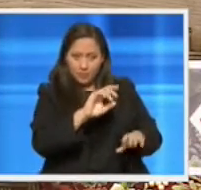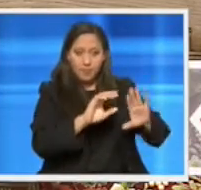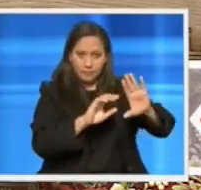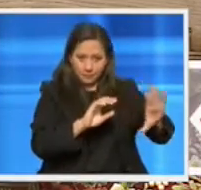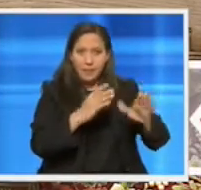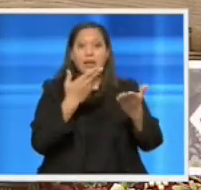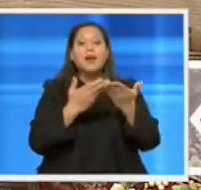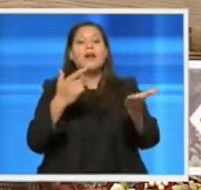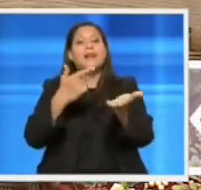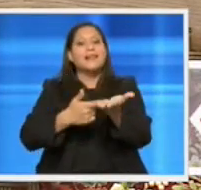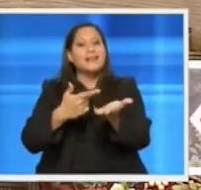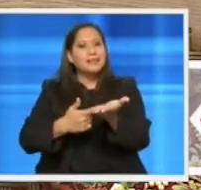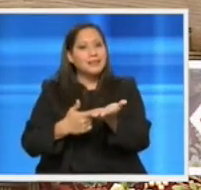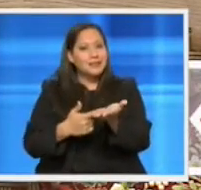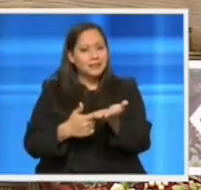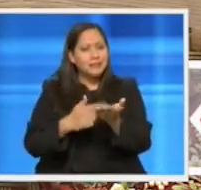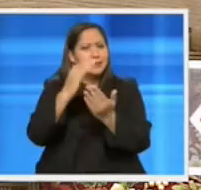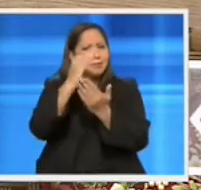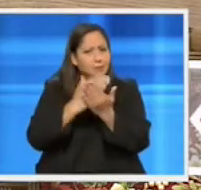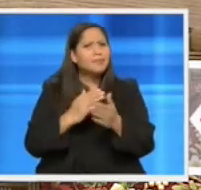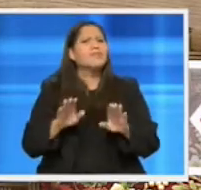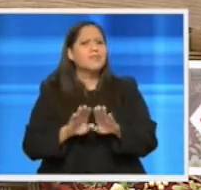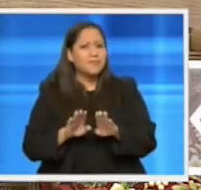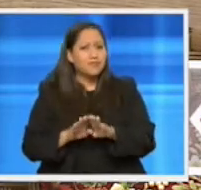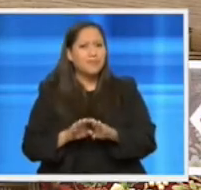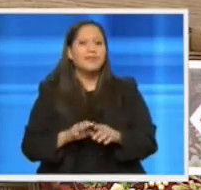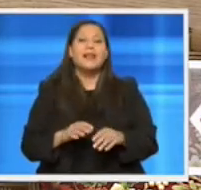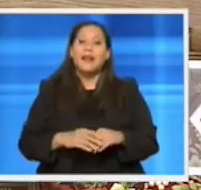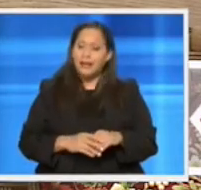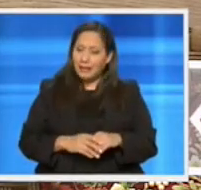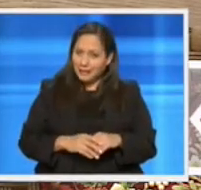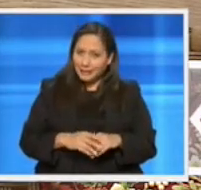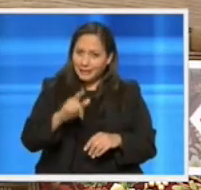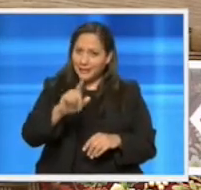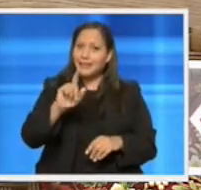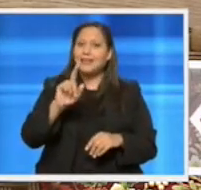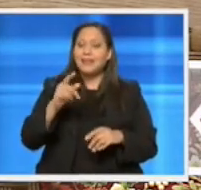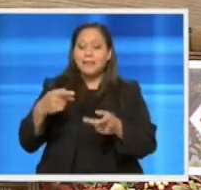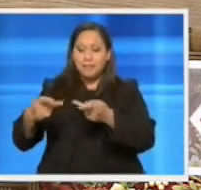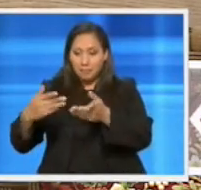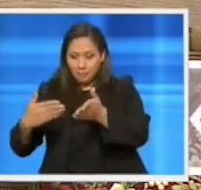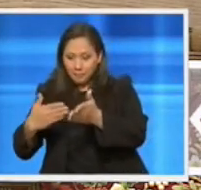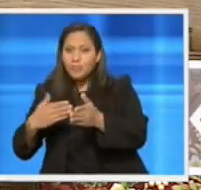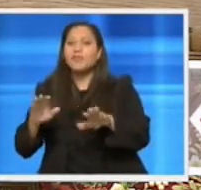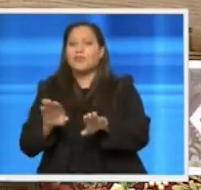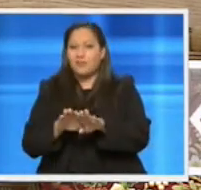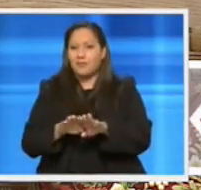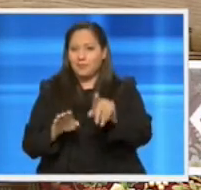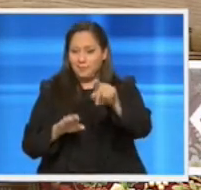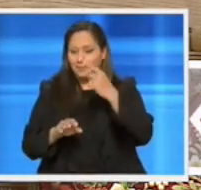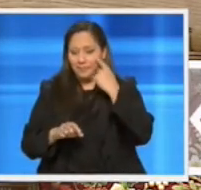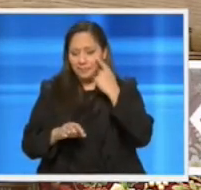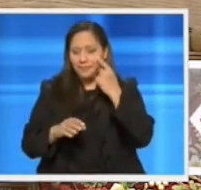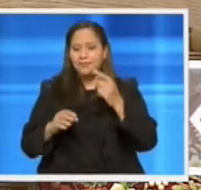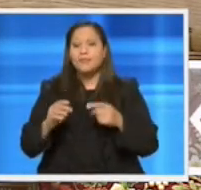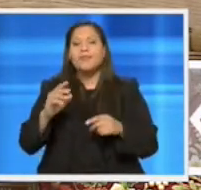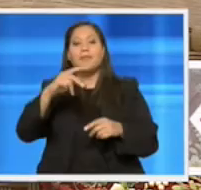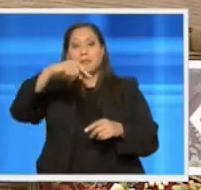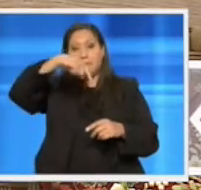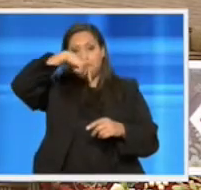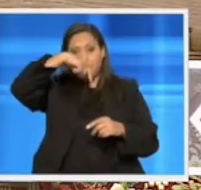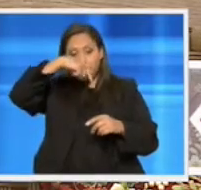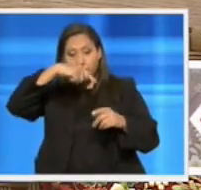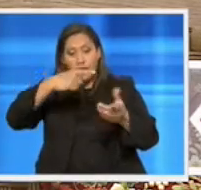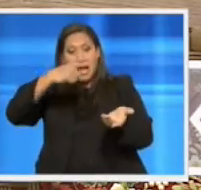grasa. ¿Cómo reducir La la grasa. cantidad de grasa? Ahí sí tiene que ver con las preparaciones. Entonces, por ejemplo, al pavo no